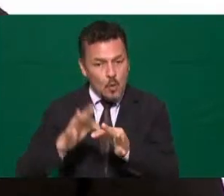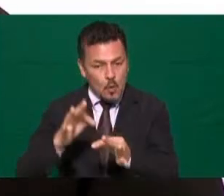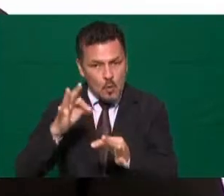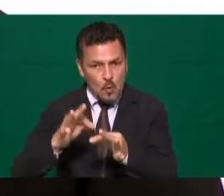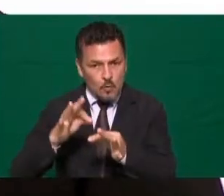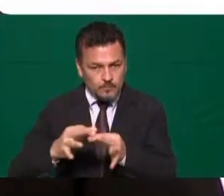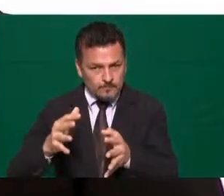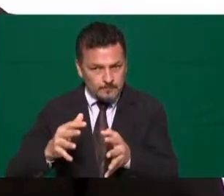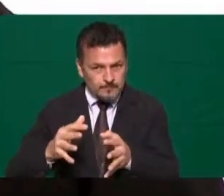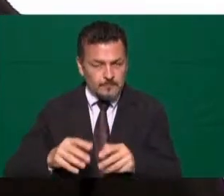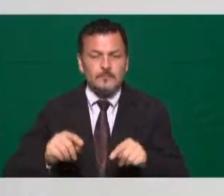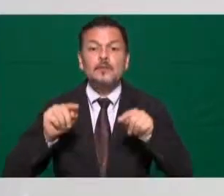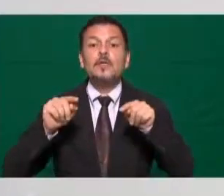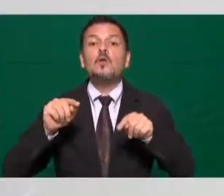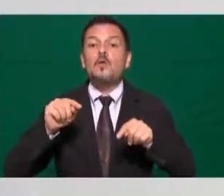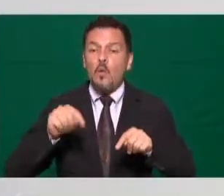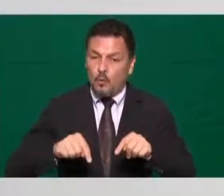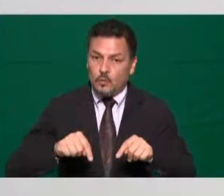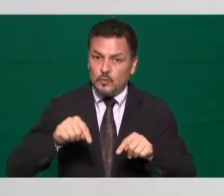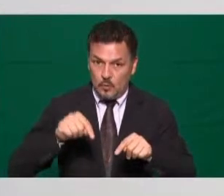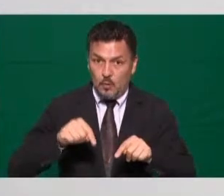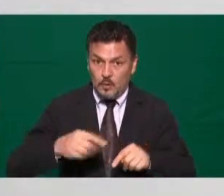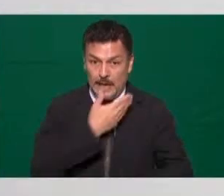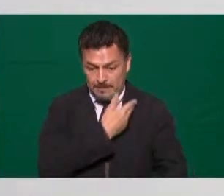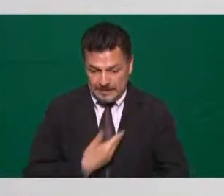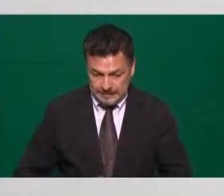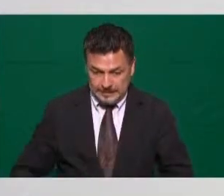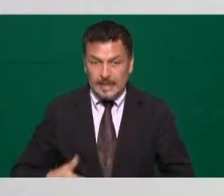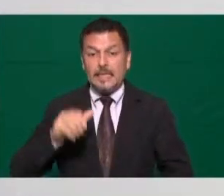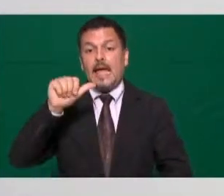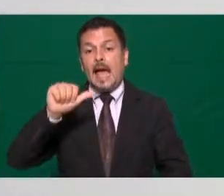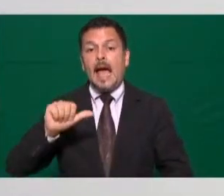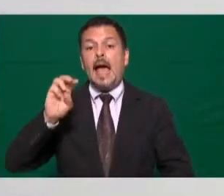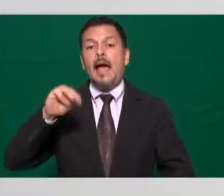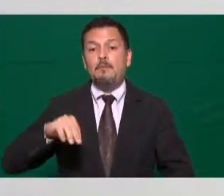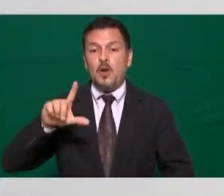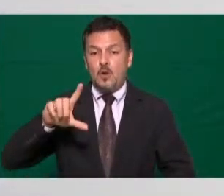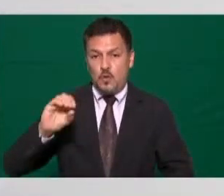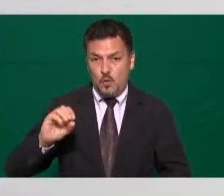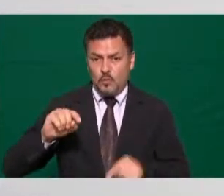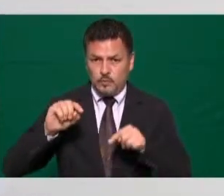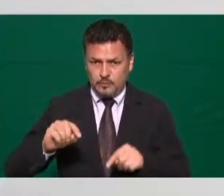son. Hoy el presidente Andrés Manuel López Obrador